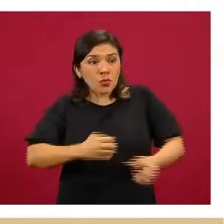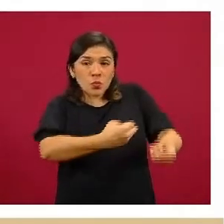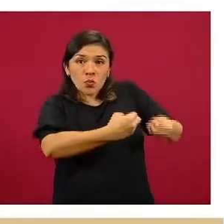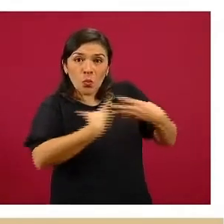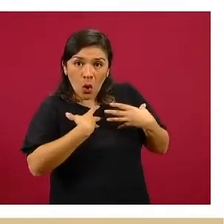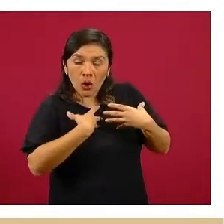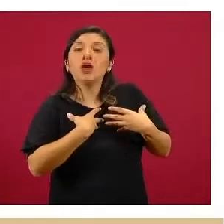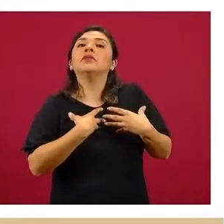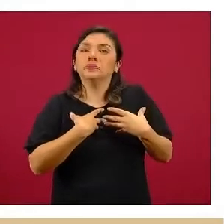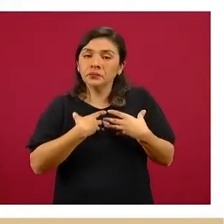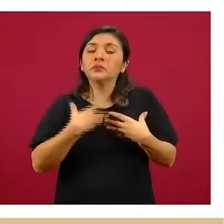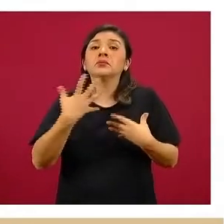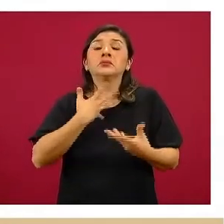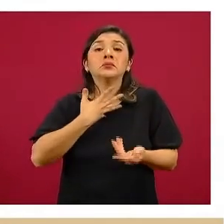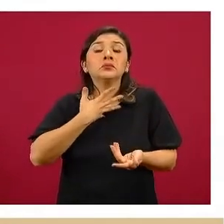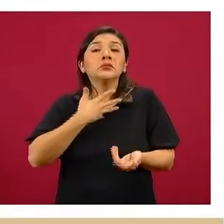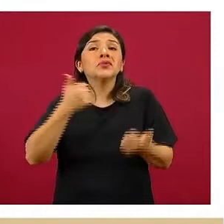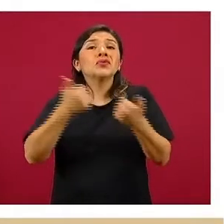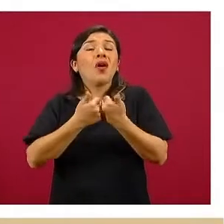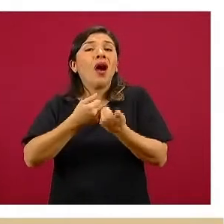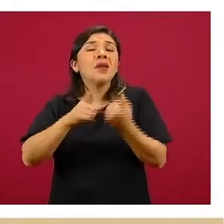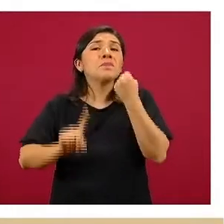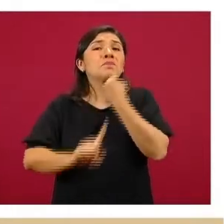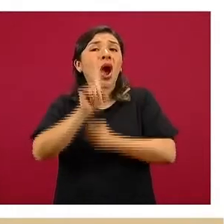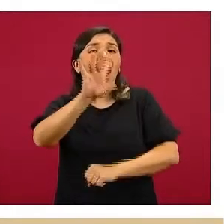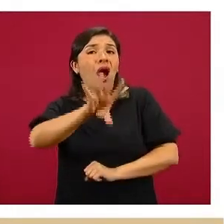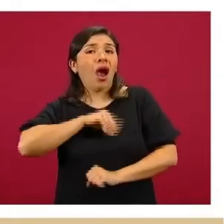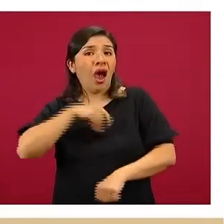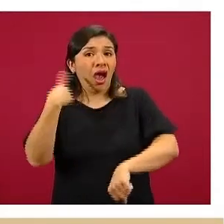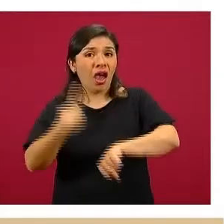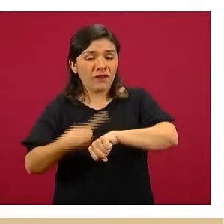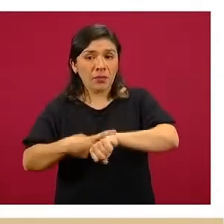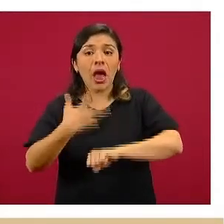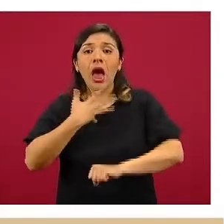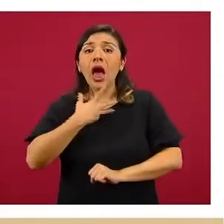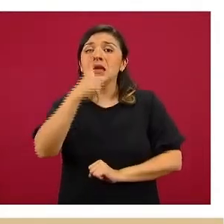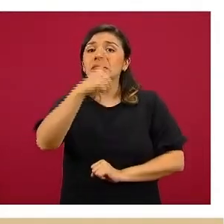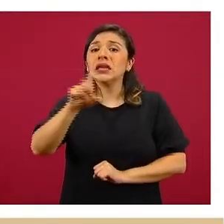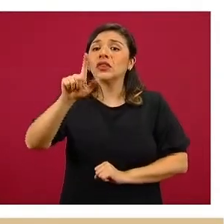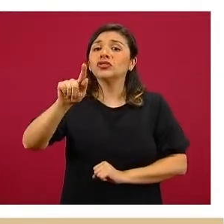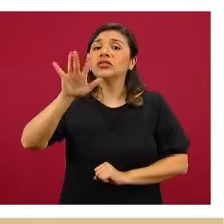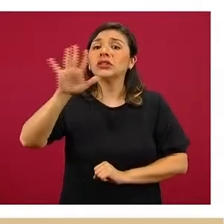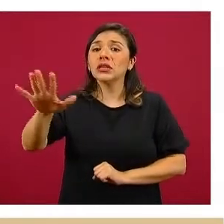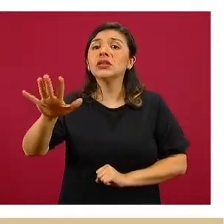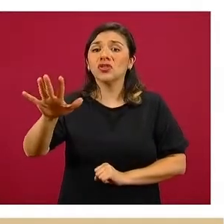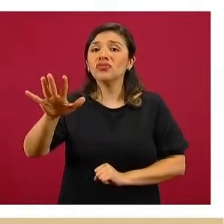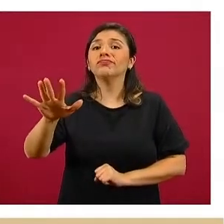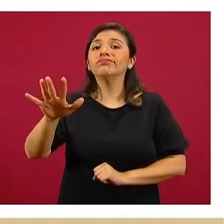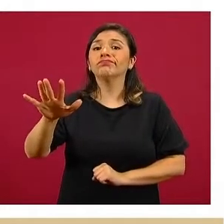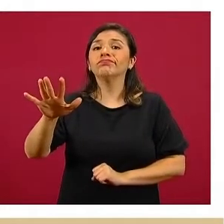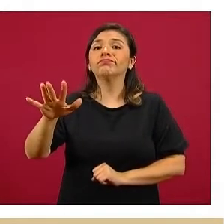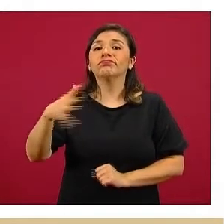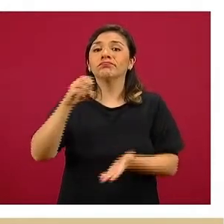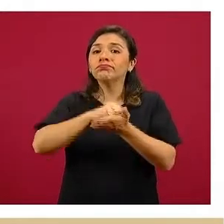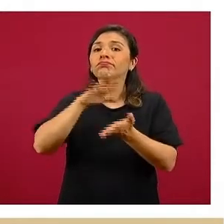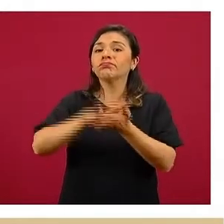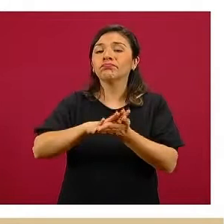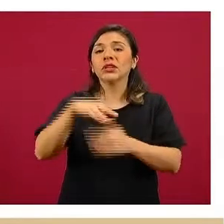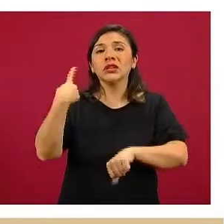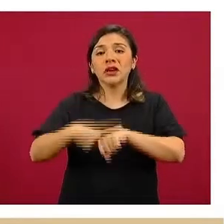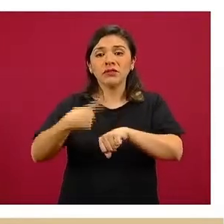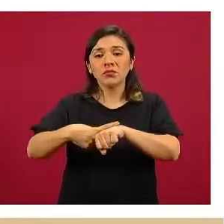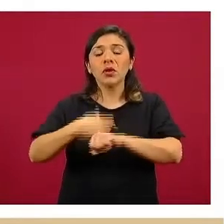que han adquirido la enfermedad. Tenemos 175 casos registrados lamentablemente